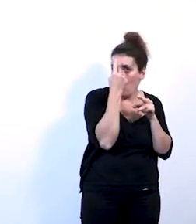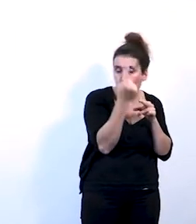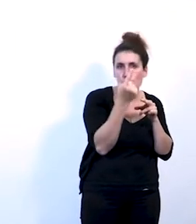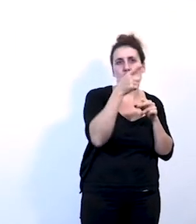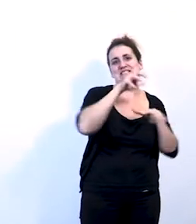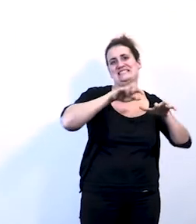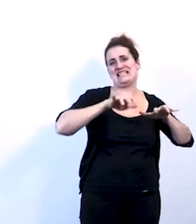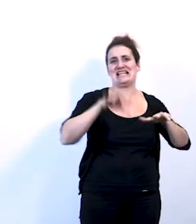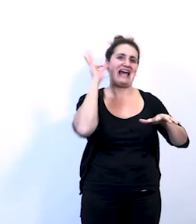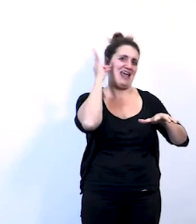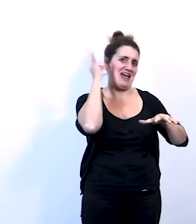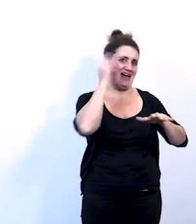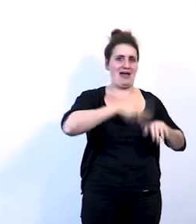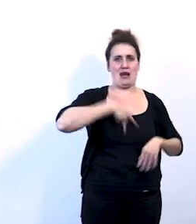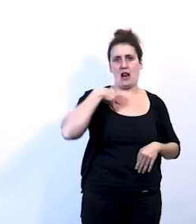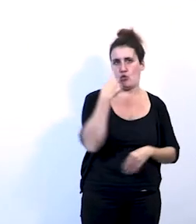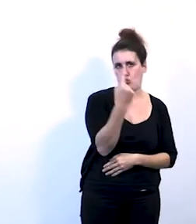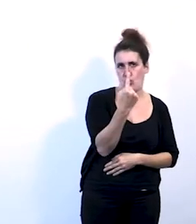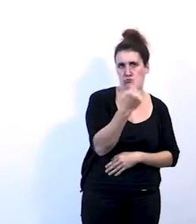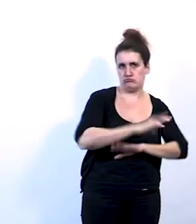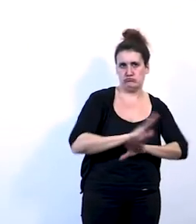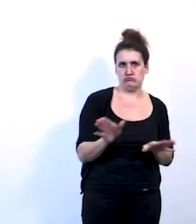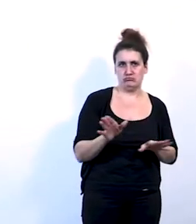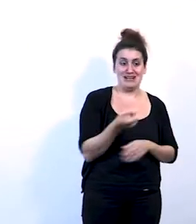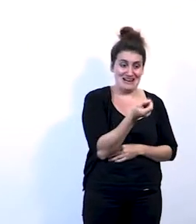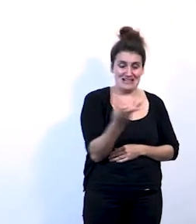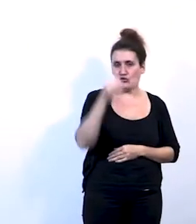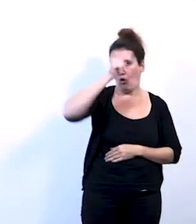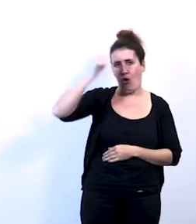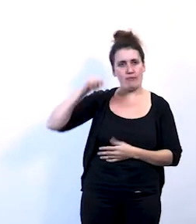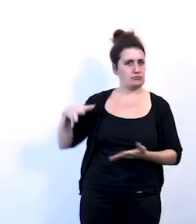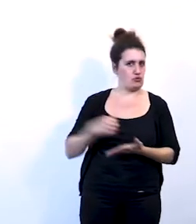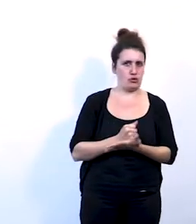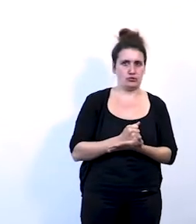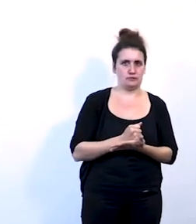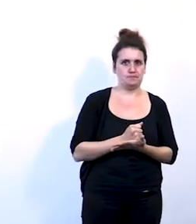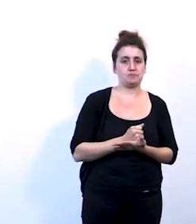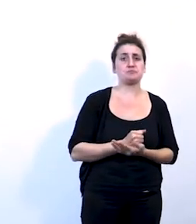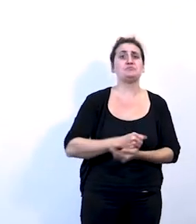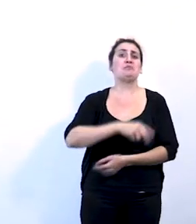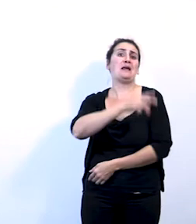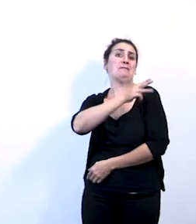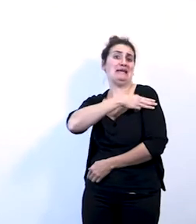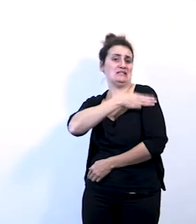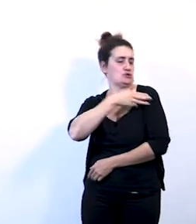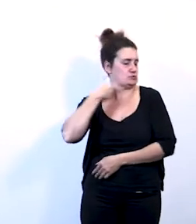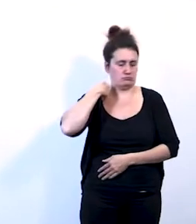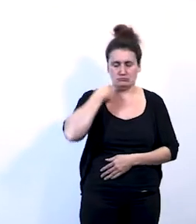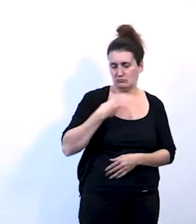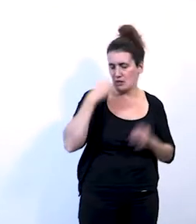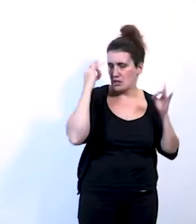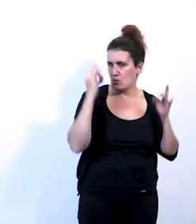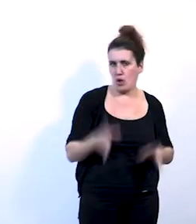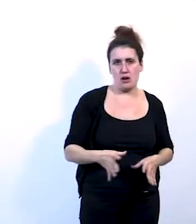secretaria general. El resto son todos hombres. En los ministros, lo mismo.